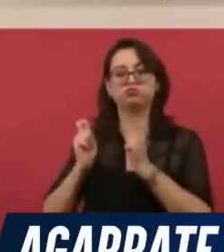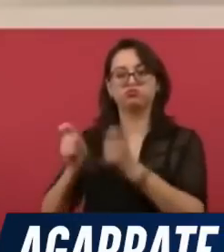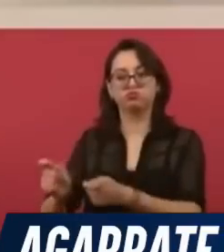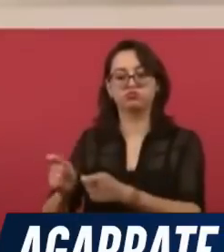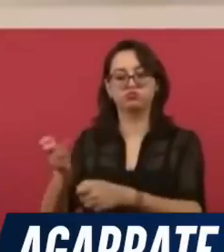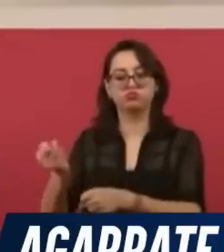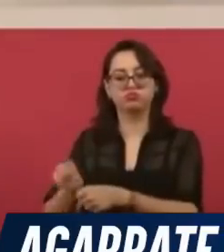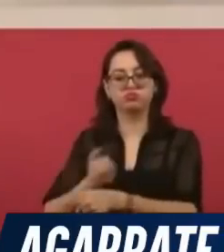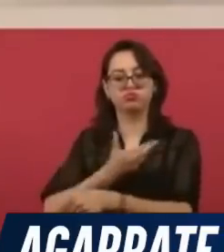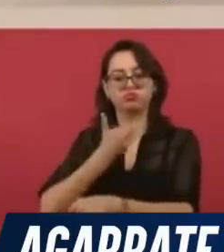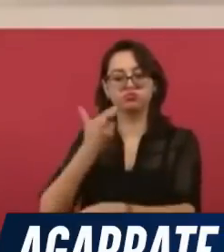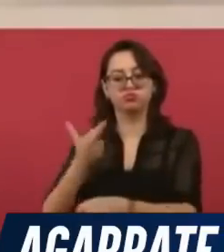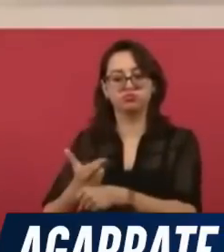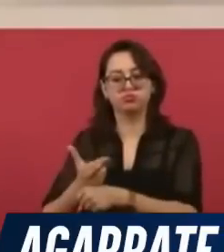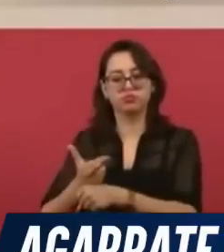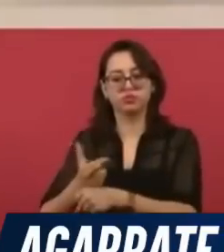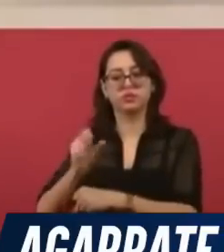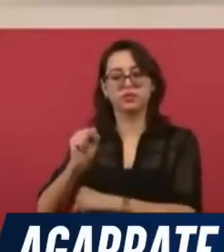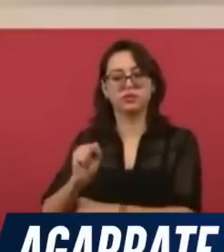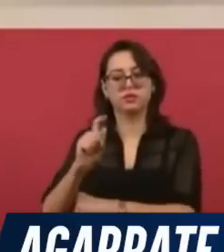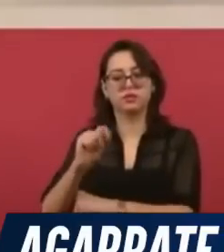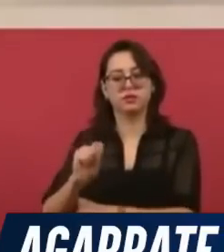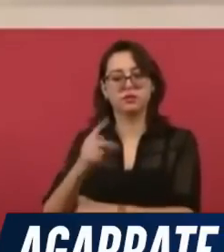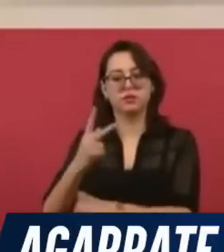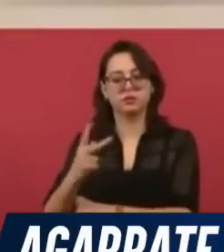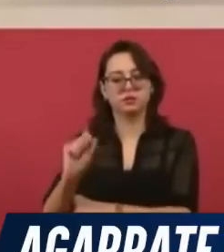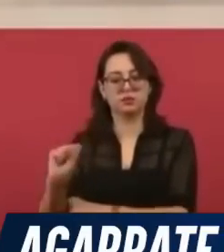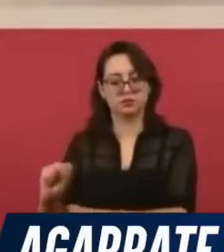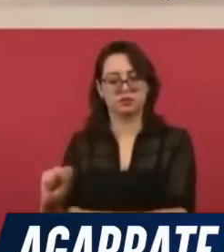secretario del Trabajo.